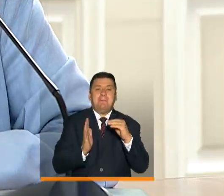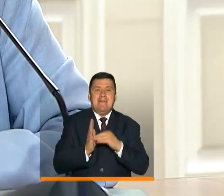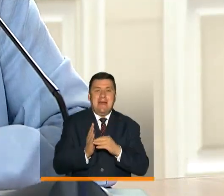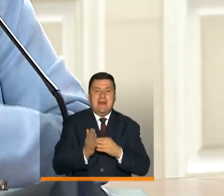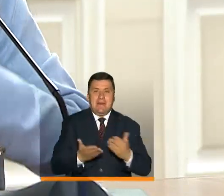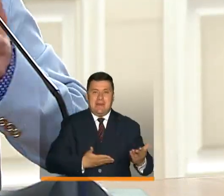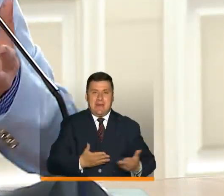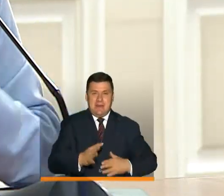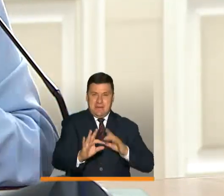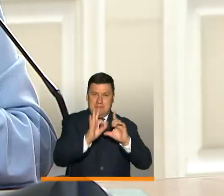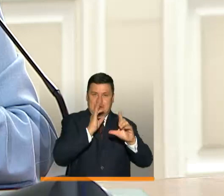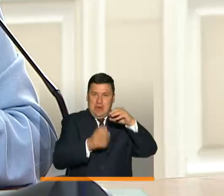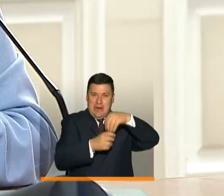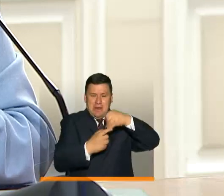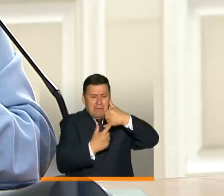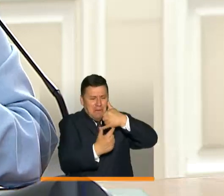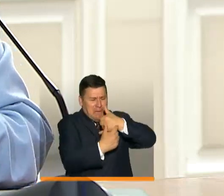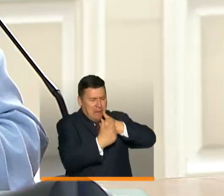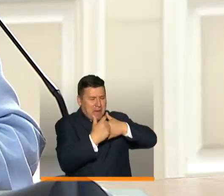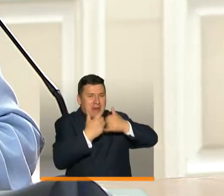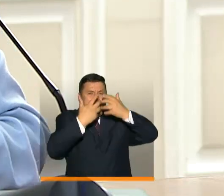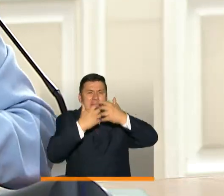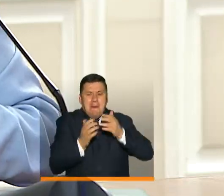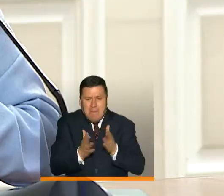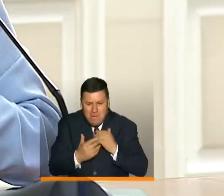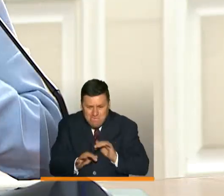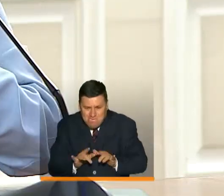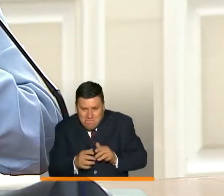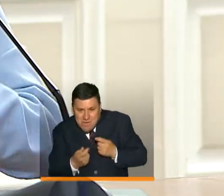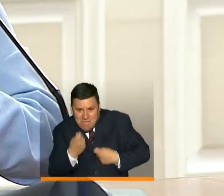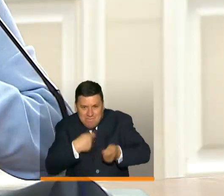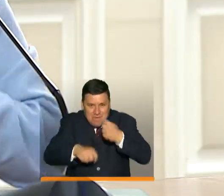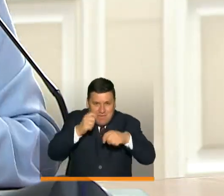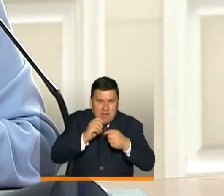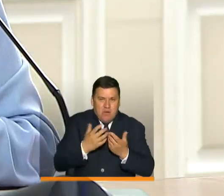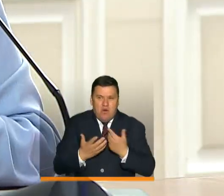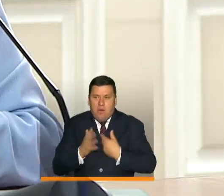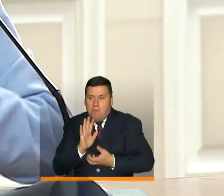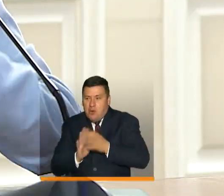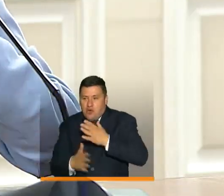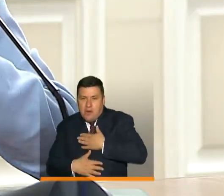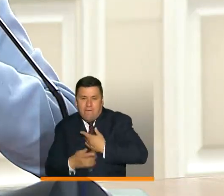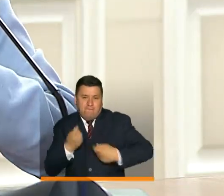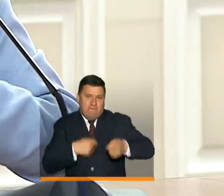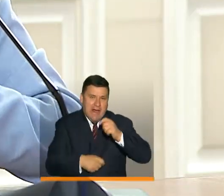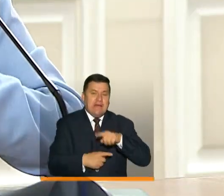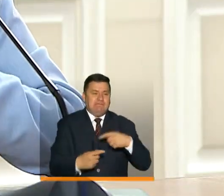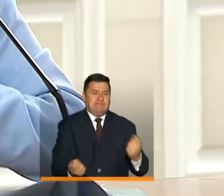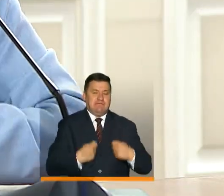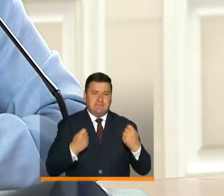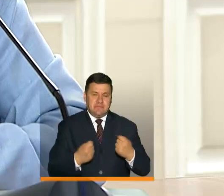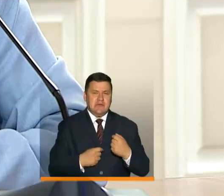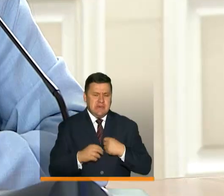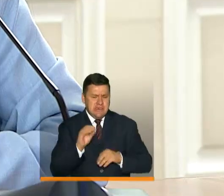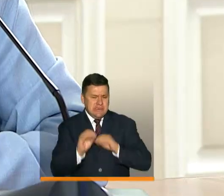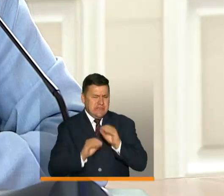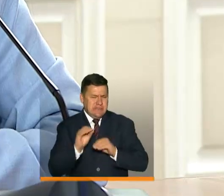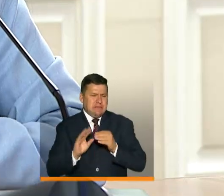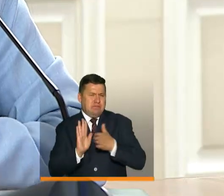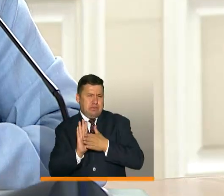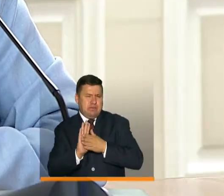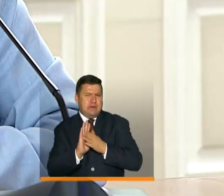en el país para que estos medianos y pequeños empresarios puedan seguir vendiendo sus productos. Estamos haciendo toda la